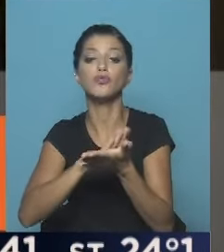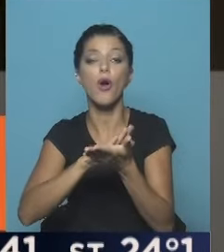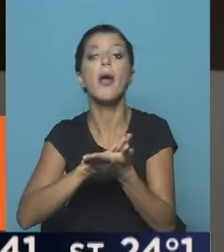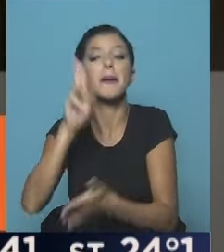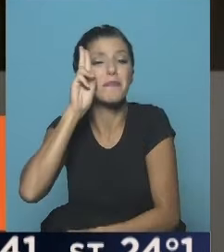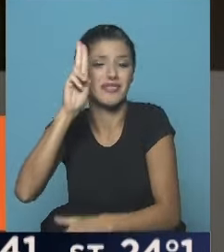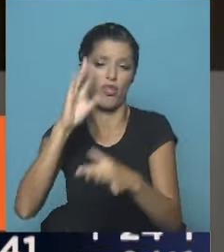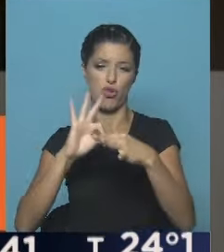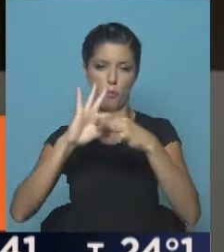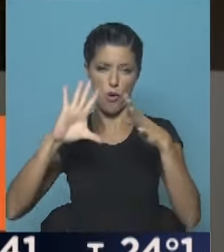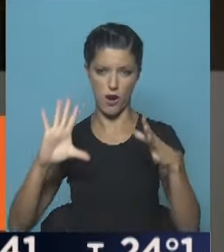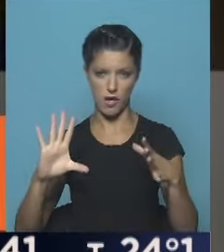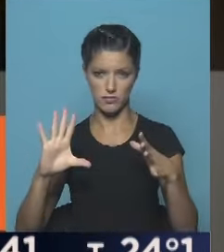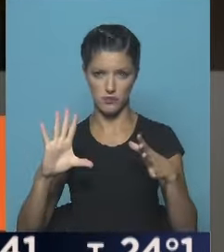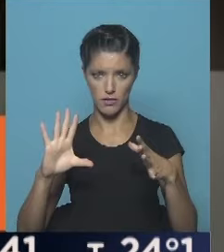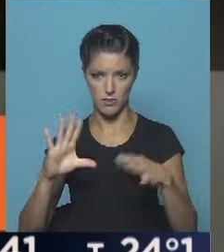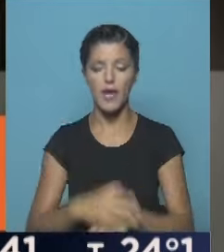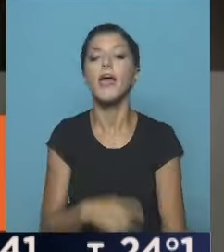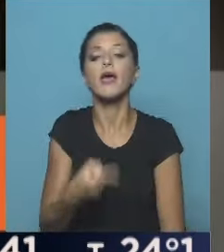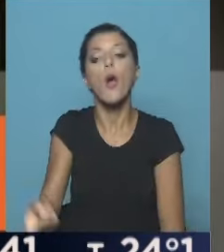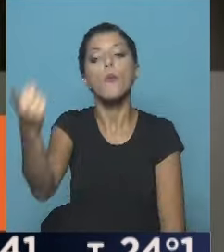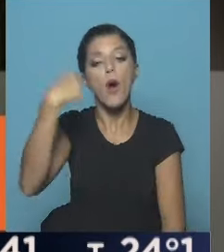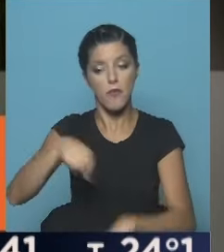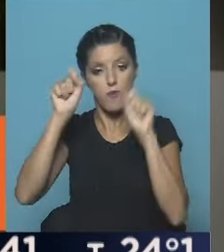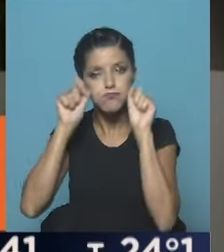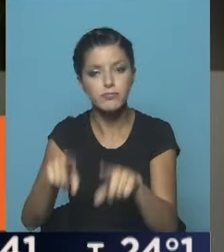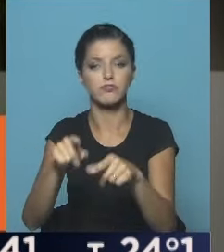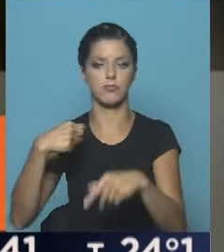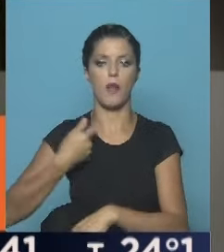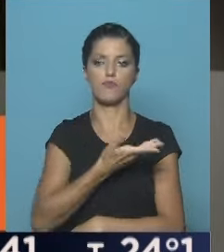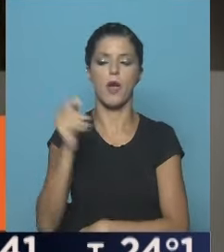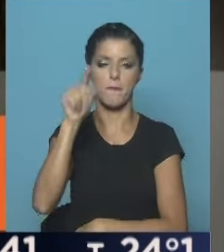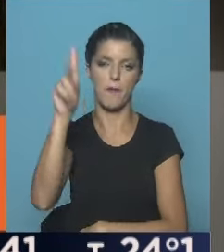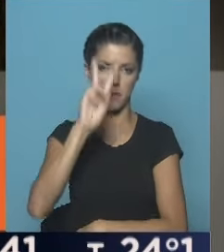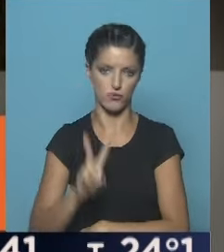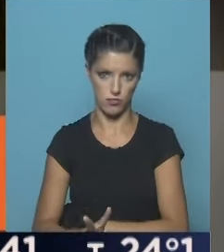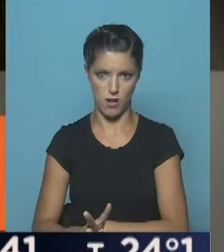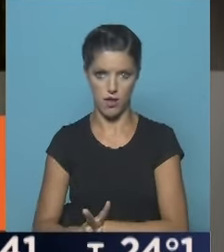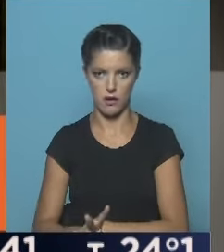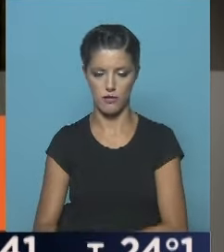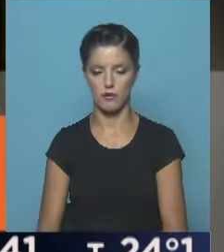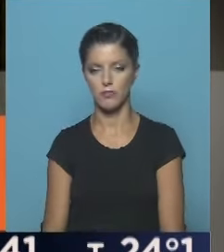es devolverle la soberanía al pueblo, que es a quien pertenece.